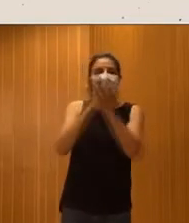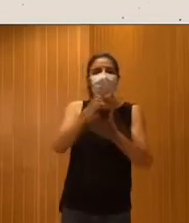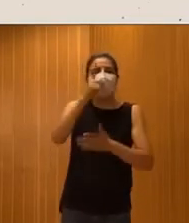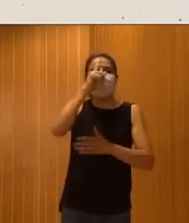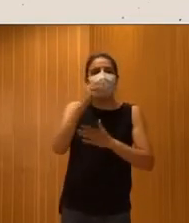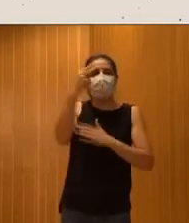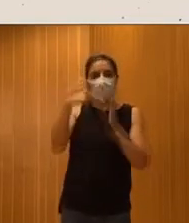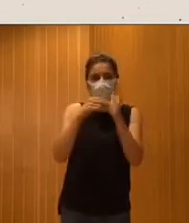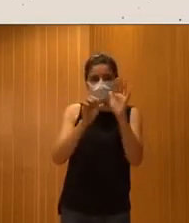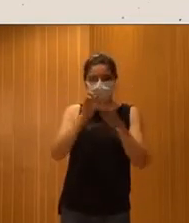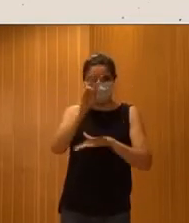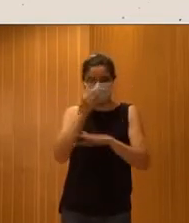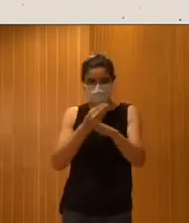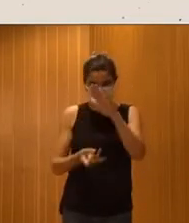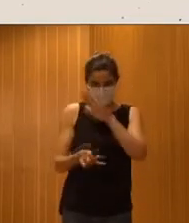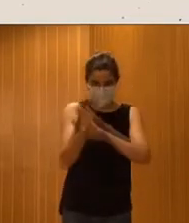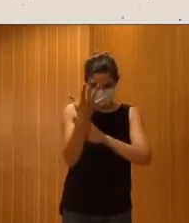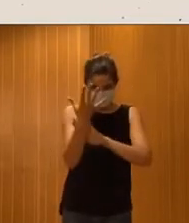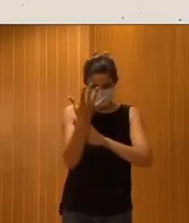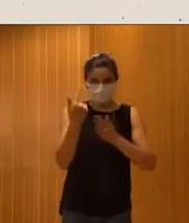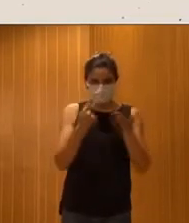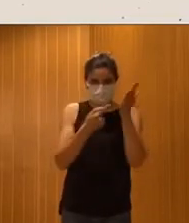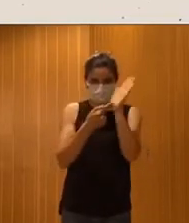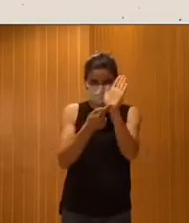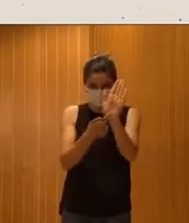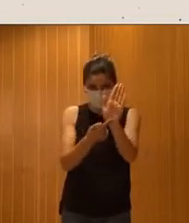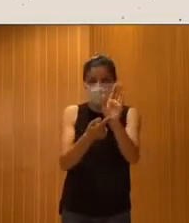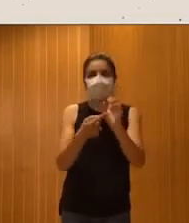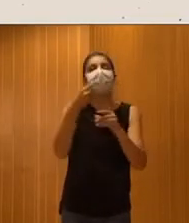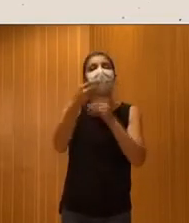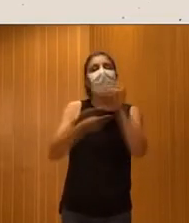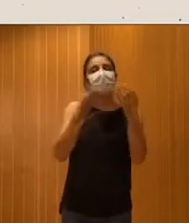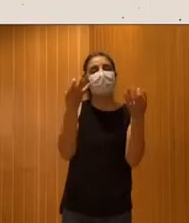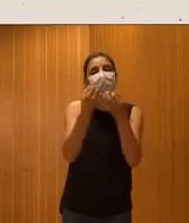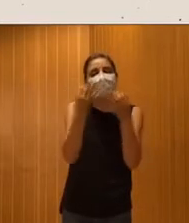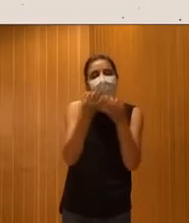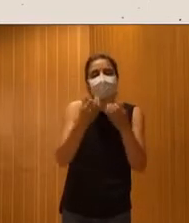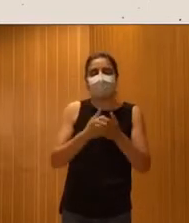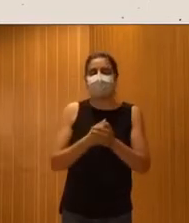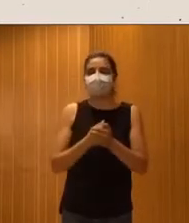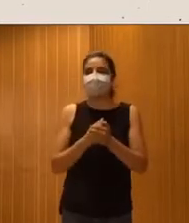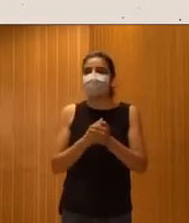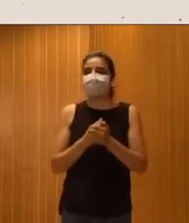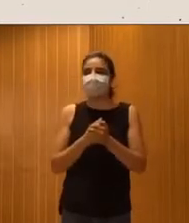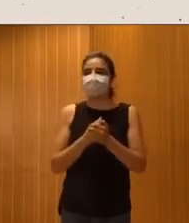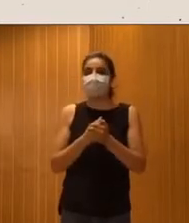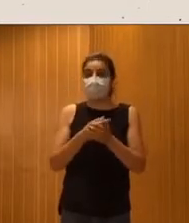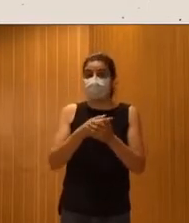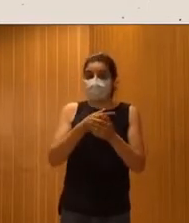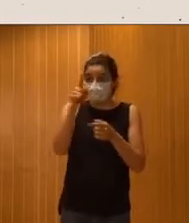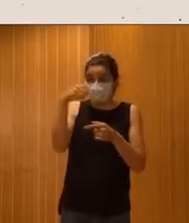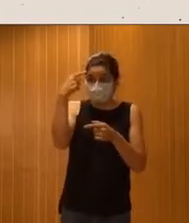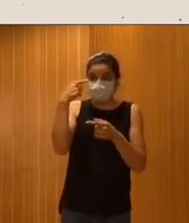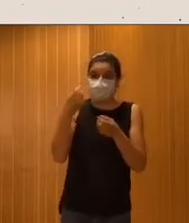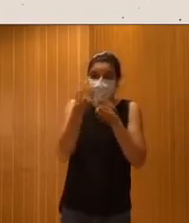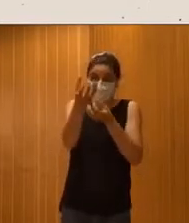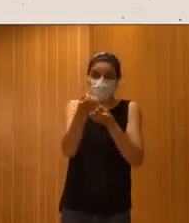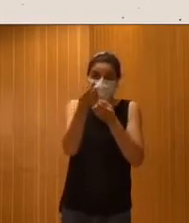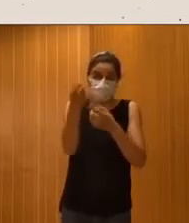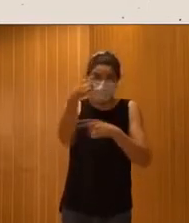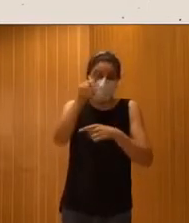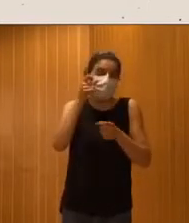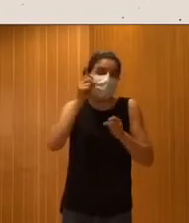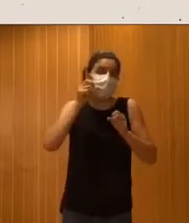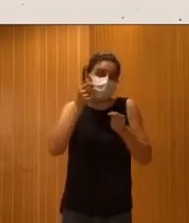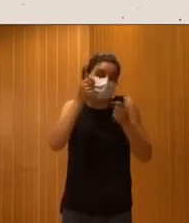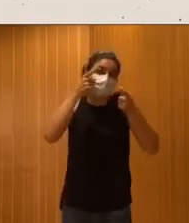año 2013. Aquí lo que hicimos fue, para que os hagáis idea del efecto que tienen estos